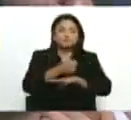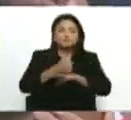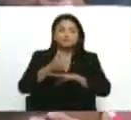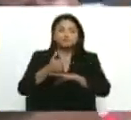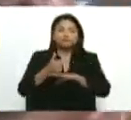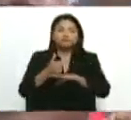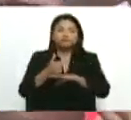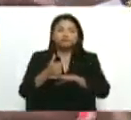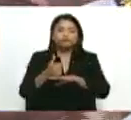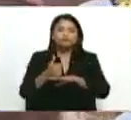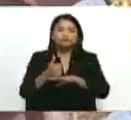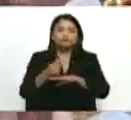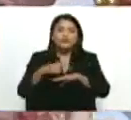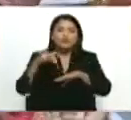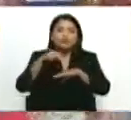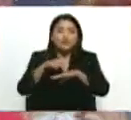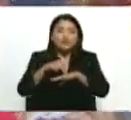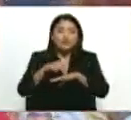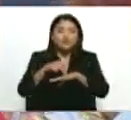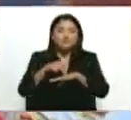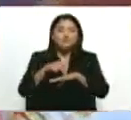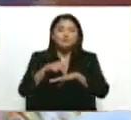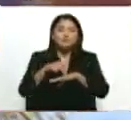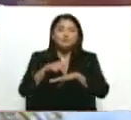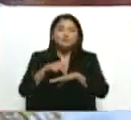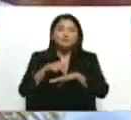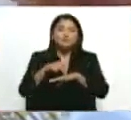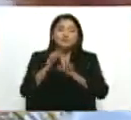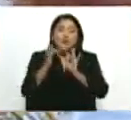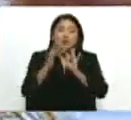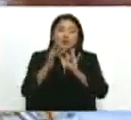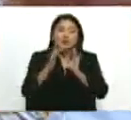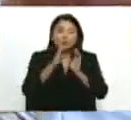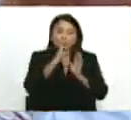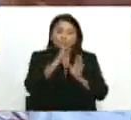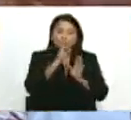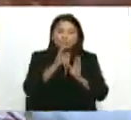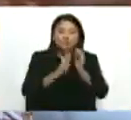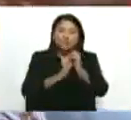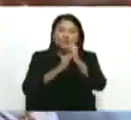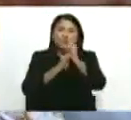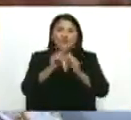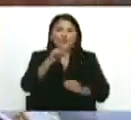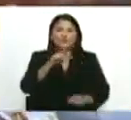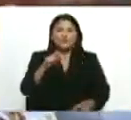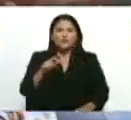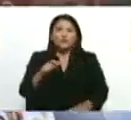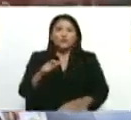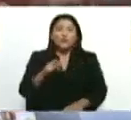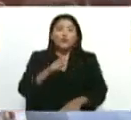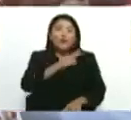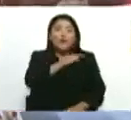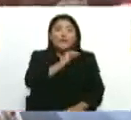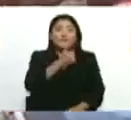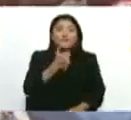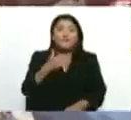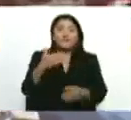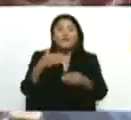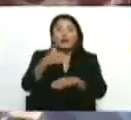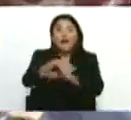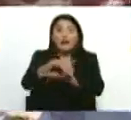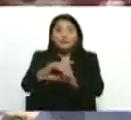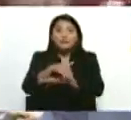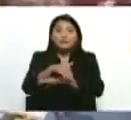estos actos, interactúa de manera directa con los liderazgos locales, con los jefes de calle, con los jefes de